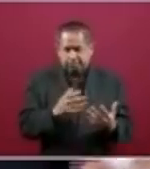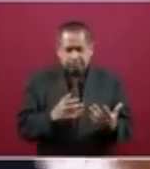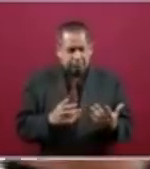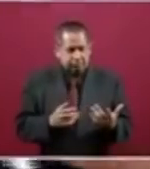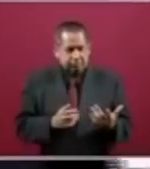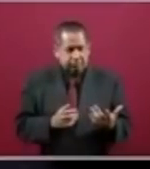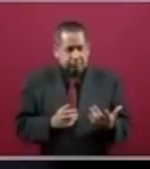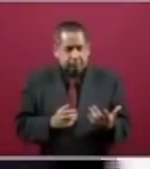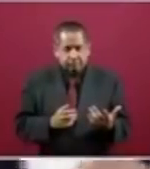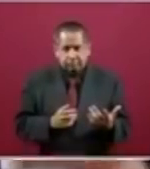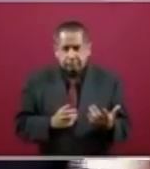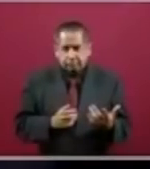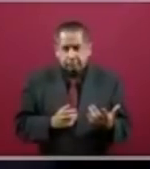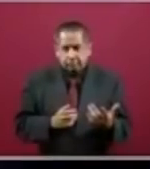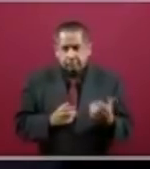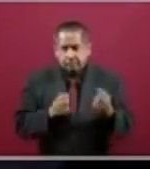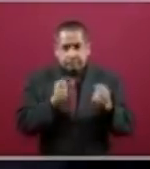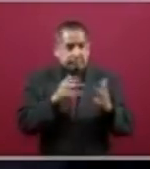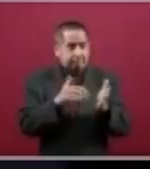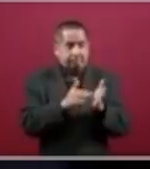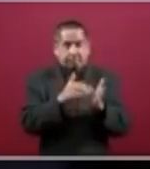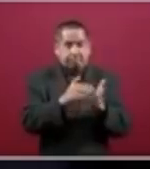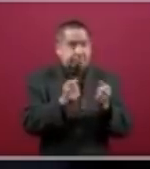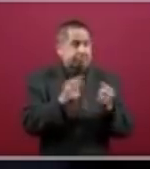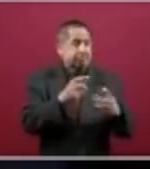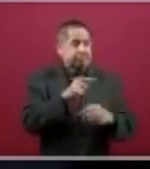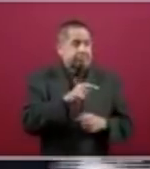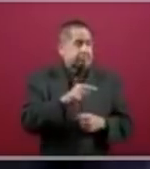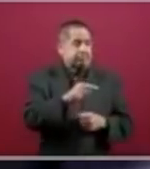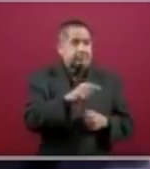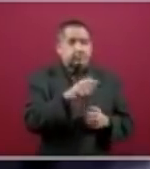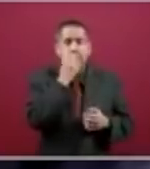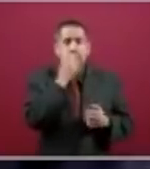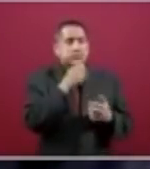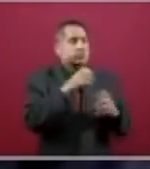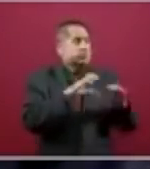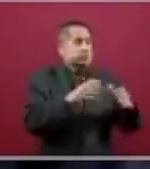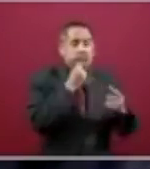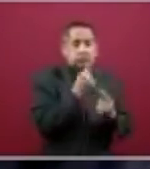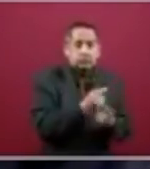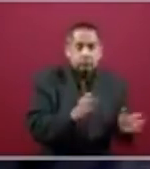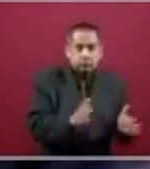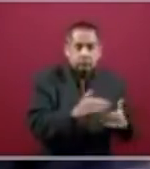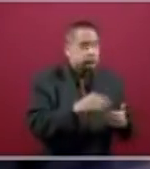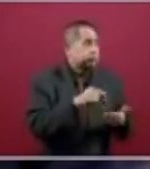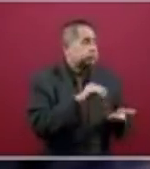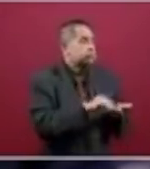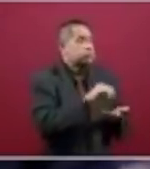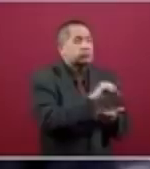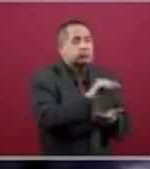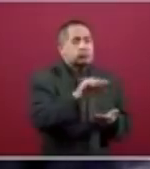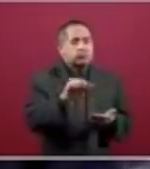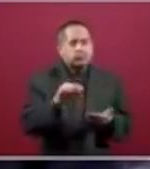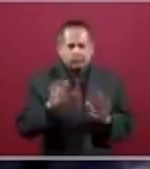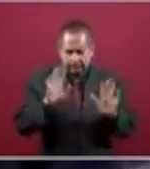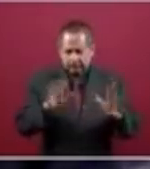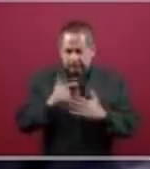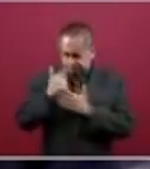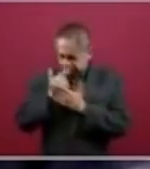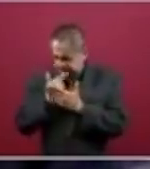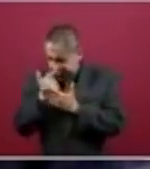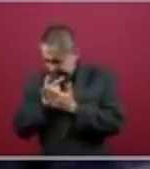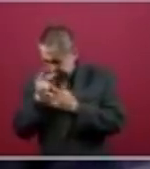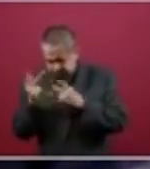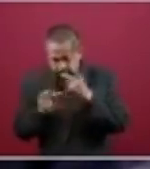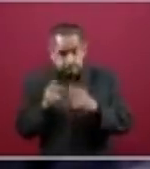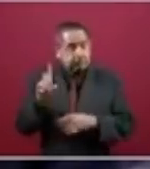de miles de estancias infantiles, y en la evaluación que